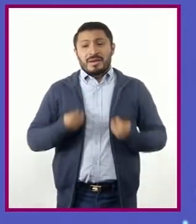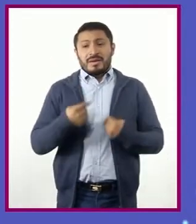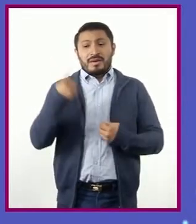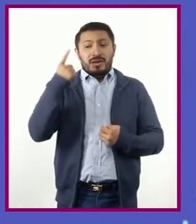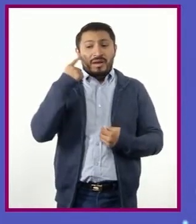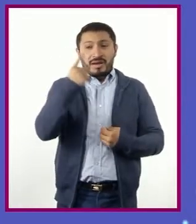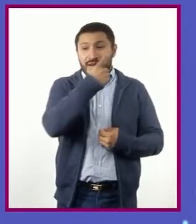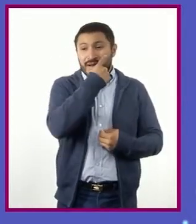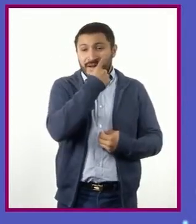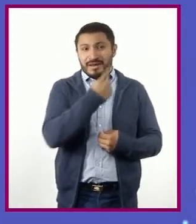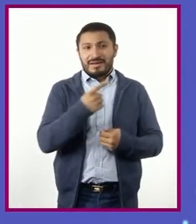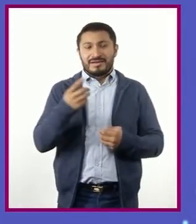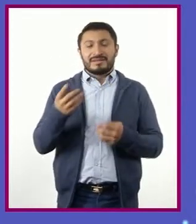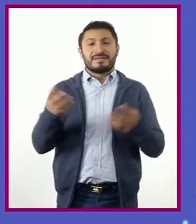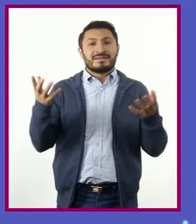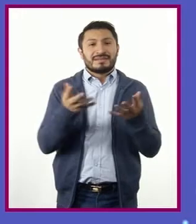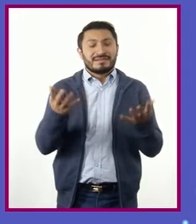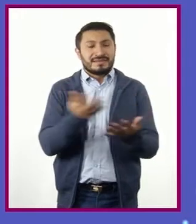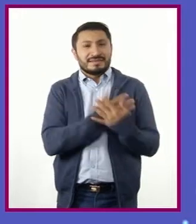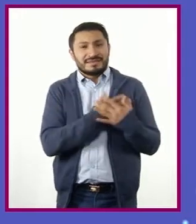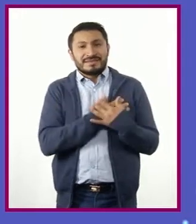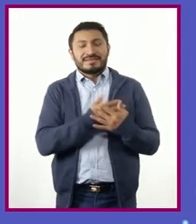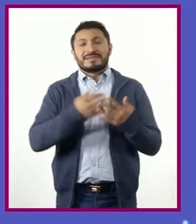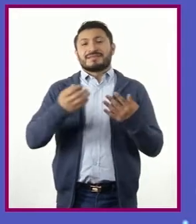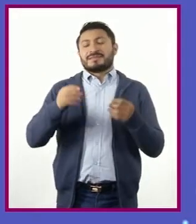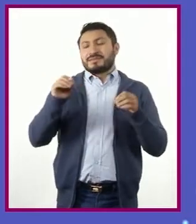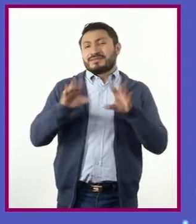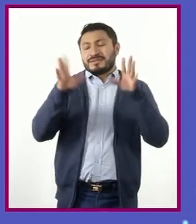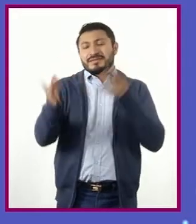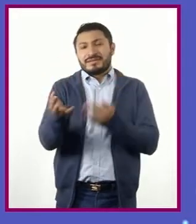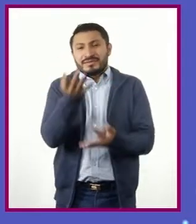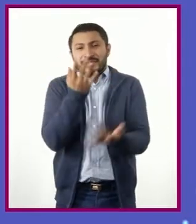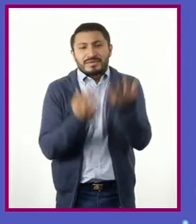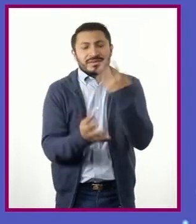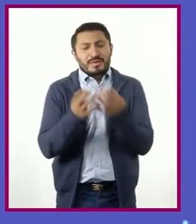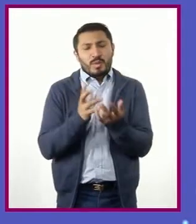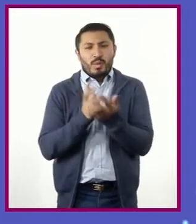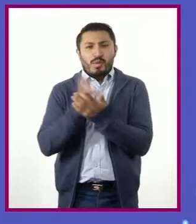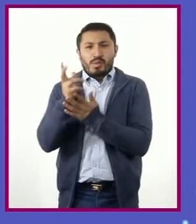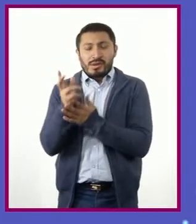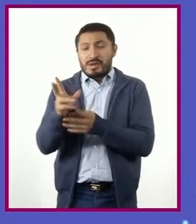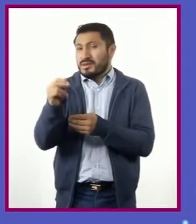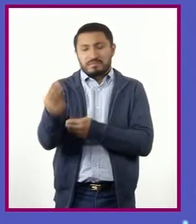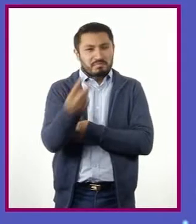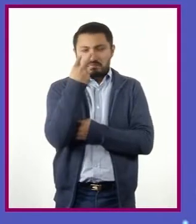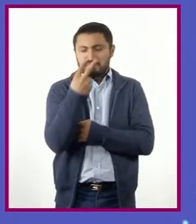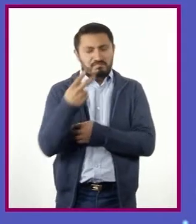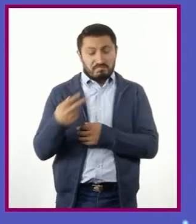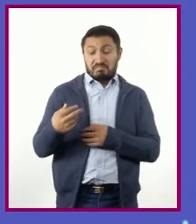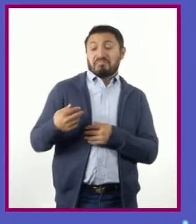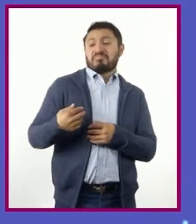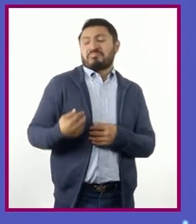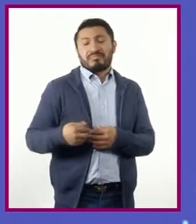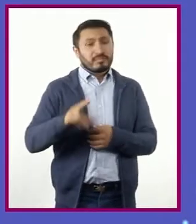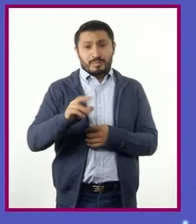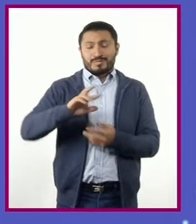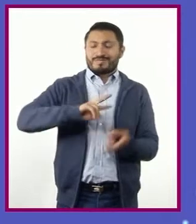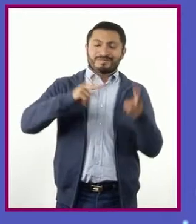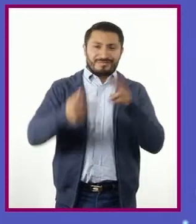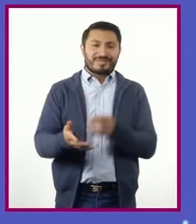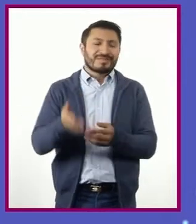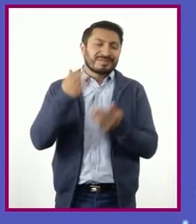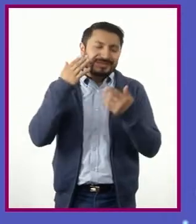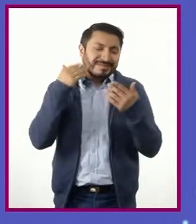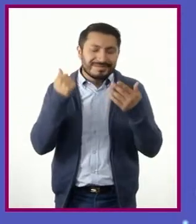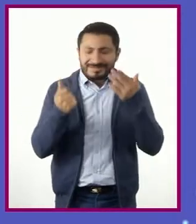ojos procedió ese amor que me encendió con fuegos tan excesivos. No me miraron altivos, antes con dulce